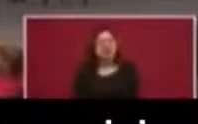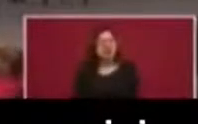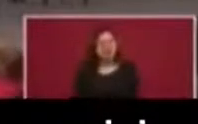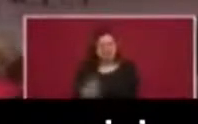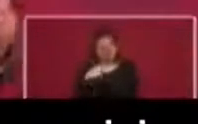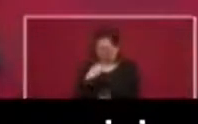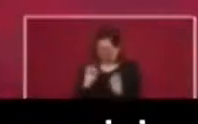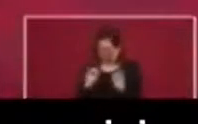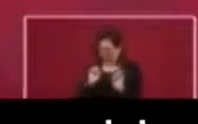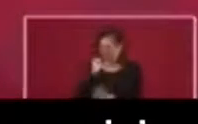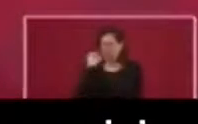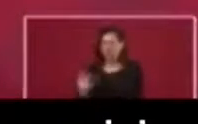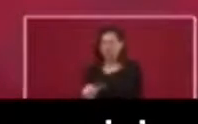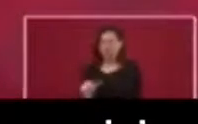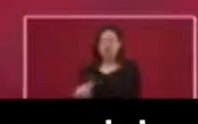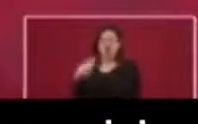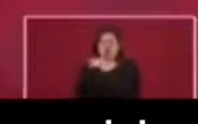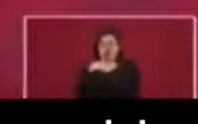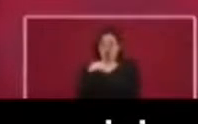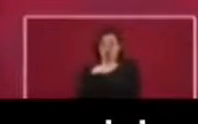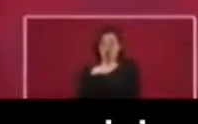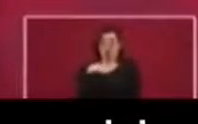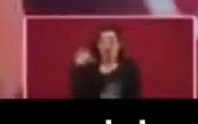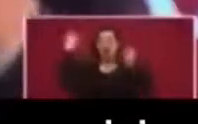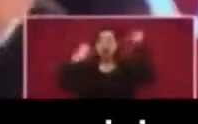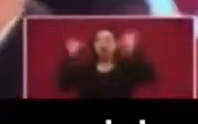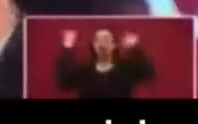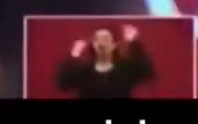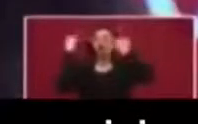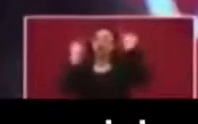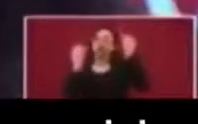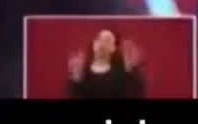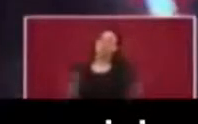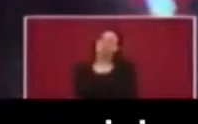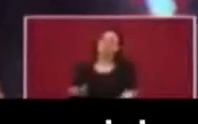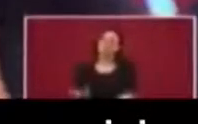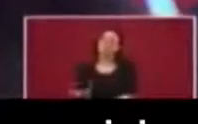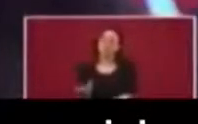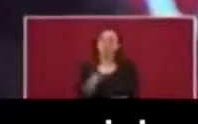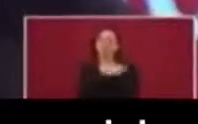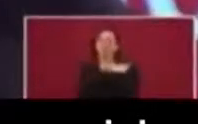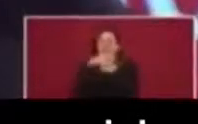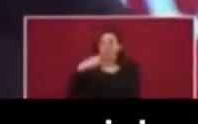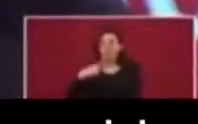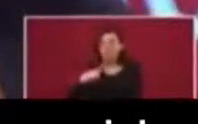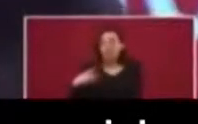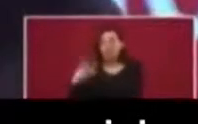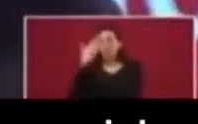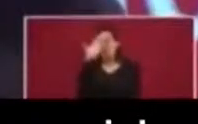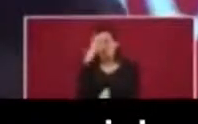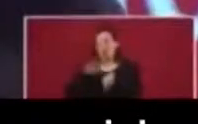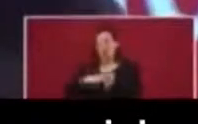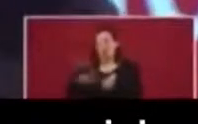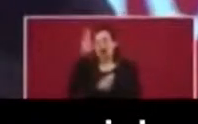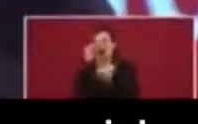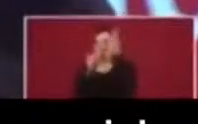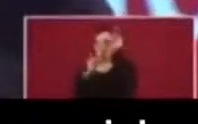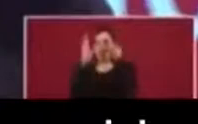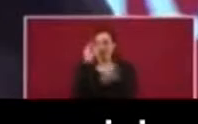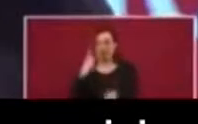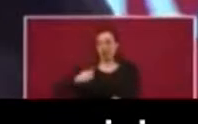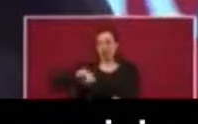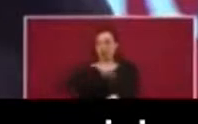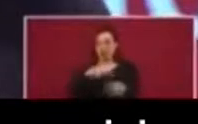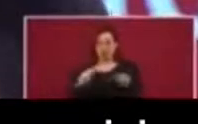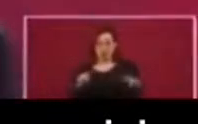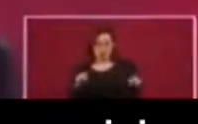Yo altero el mercado como consumidor. Recuerden que empoderados como consumidores, nosotros modelamos el